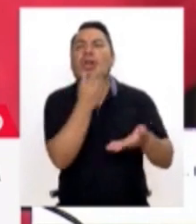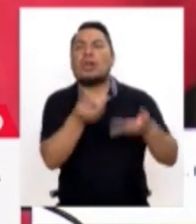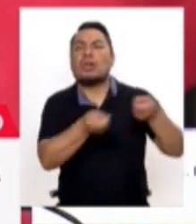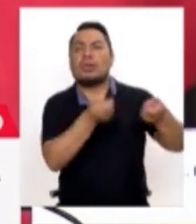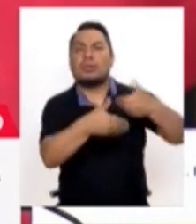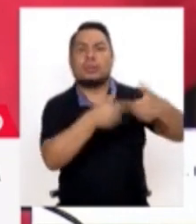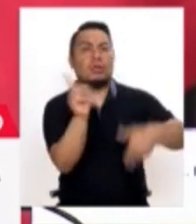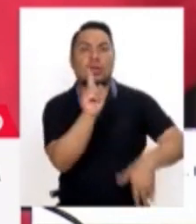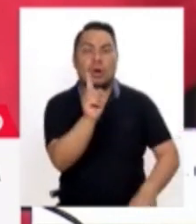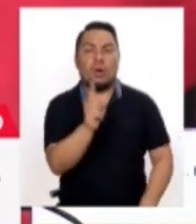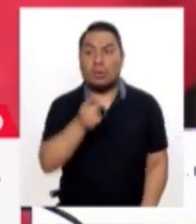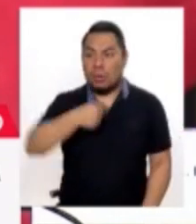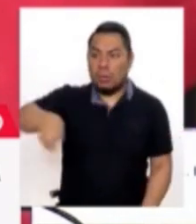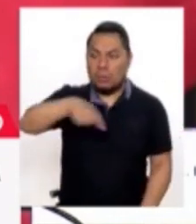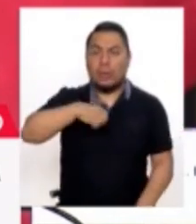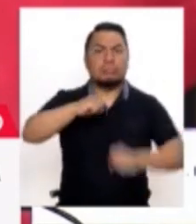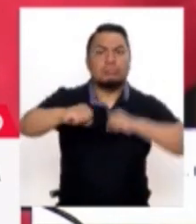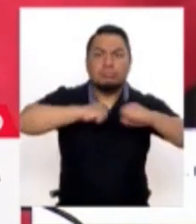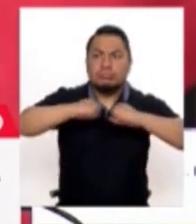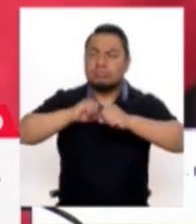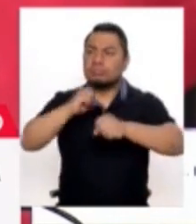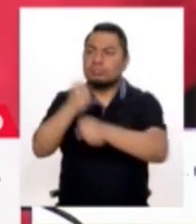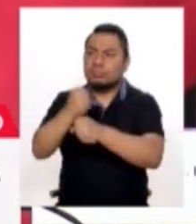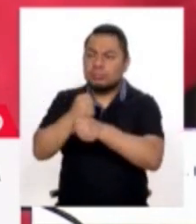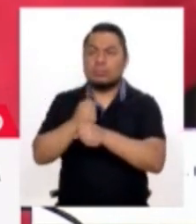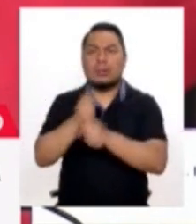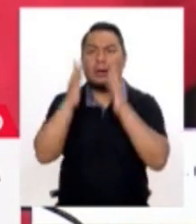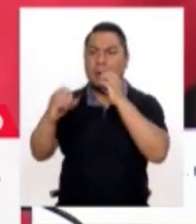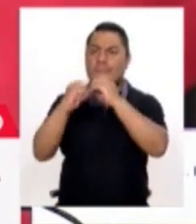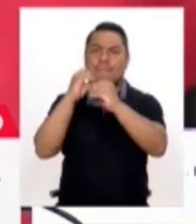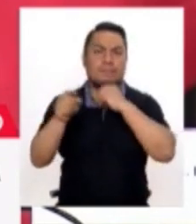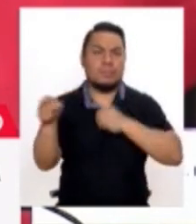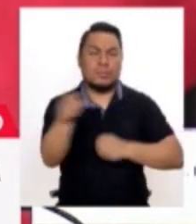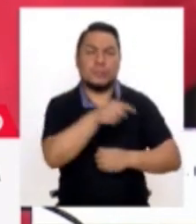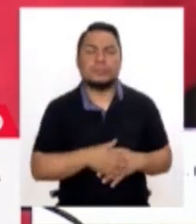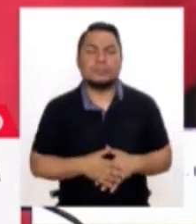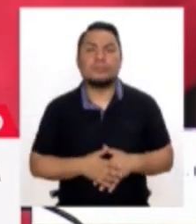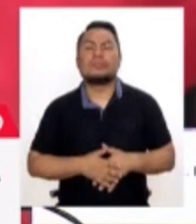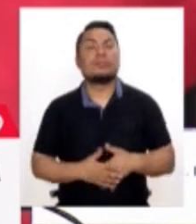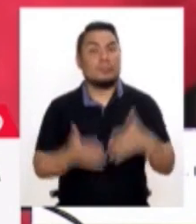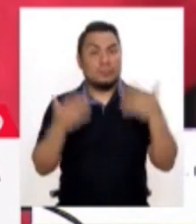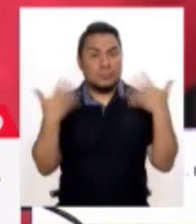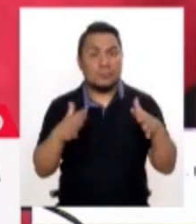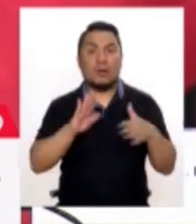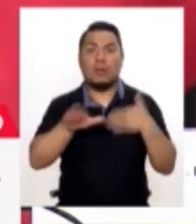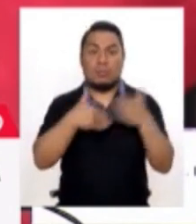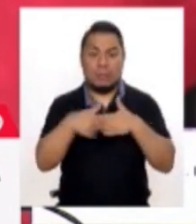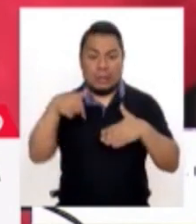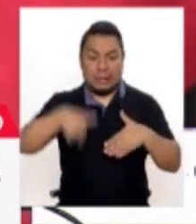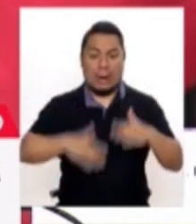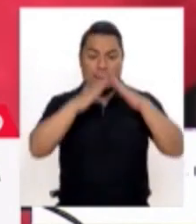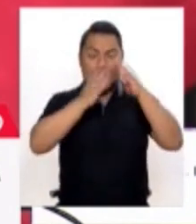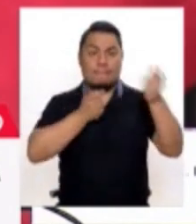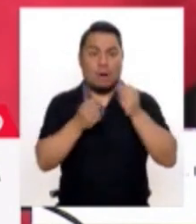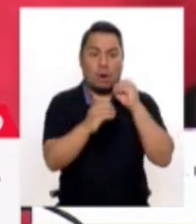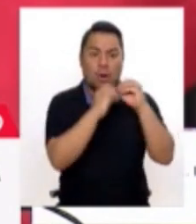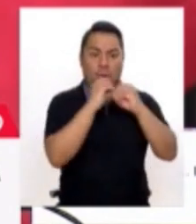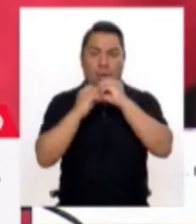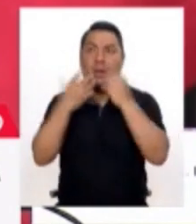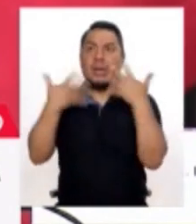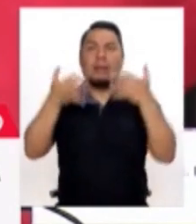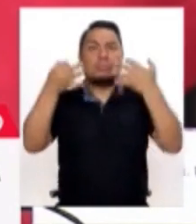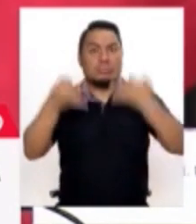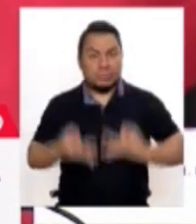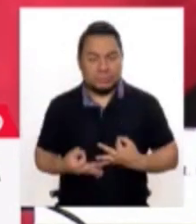un gobierno de acción para no dejar las cosas como están. Después de ordenar la casa, vamos a